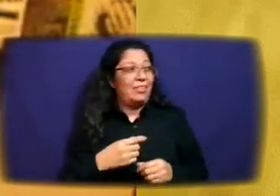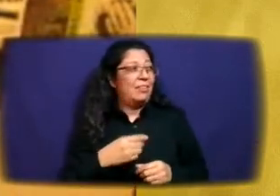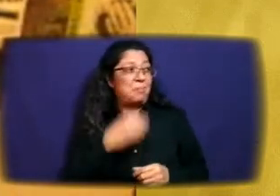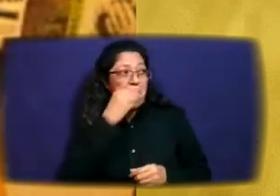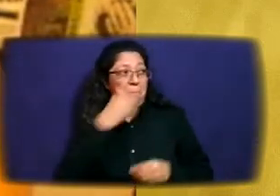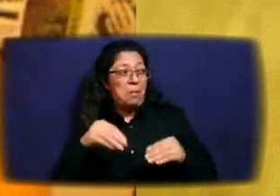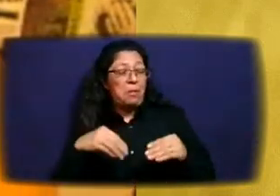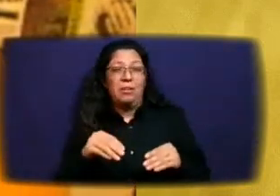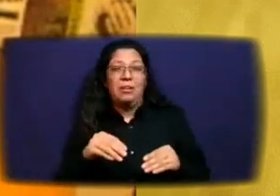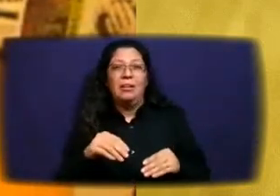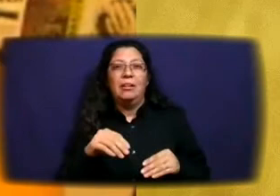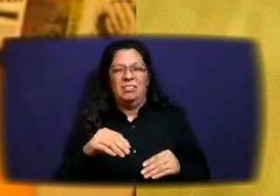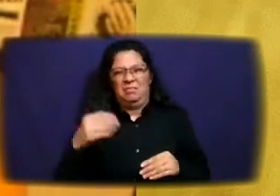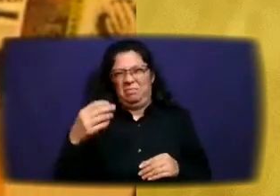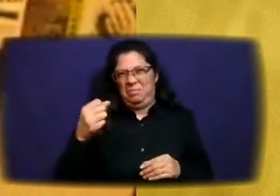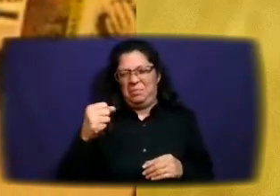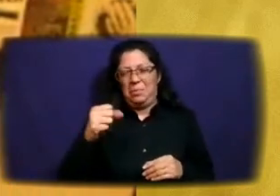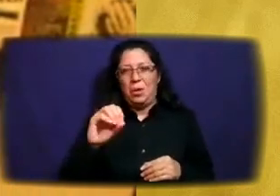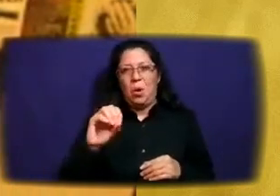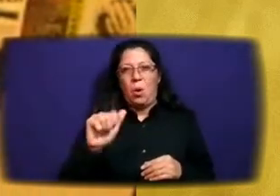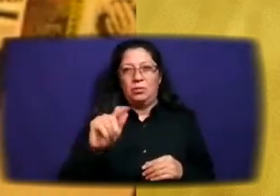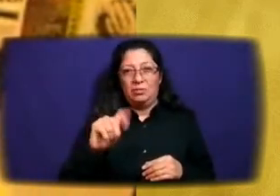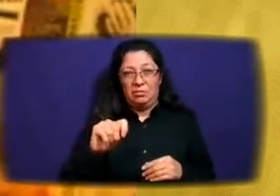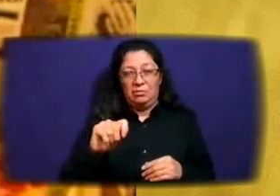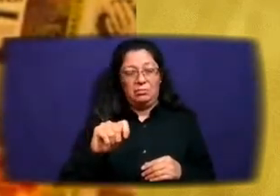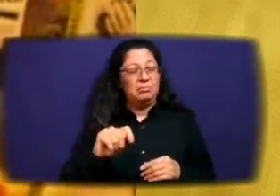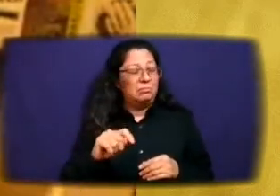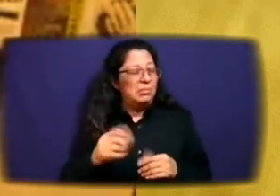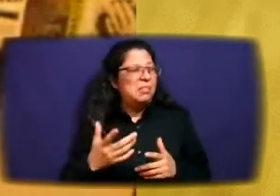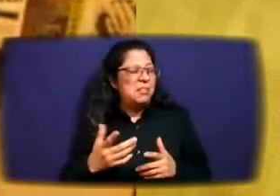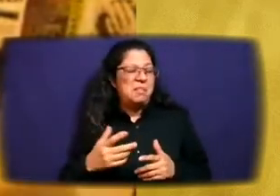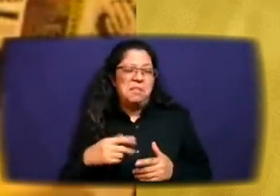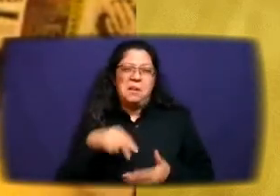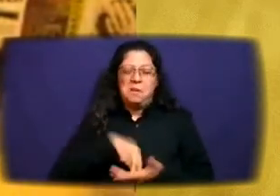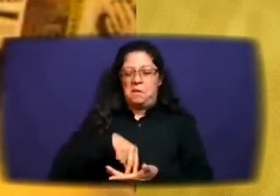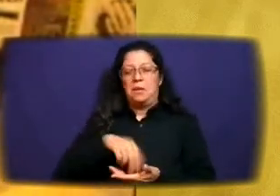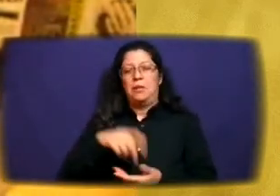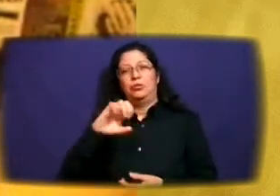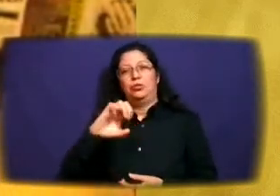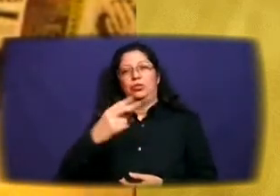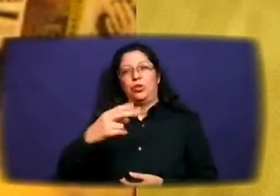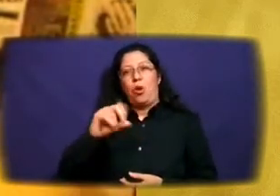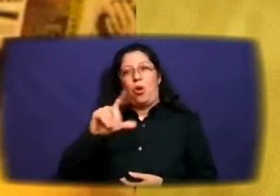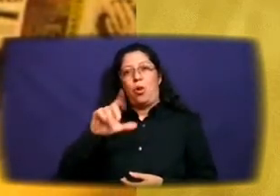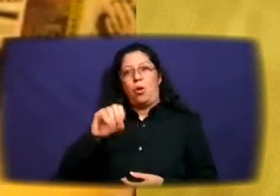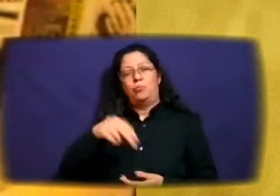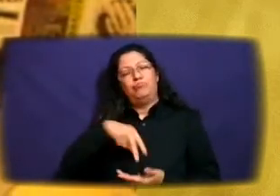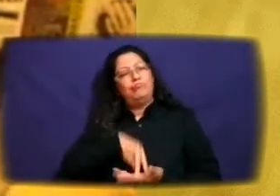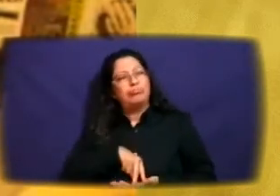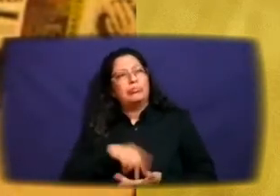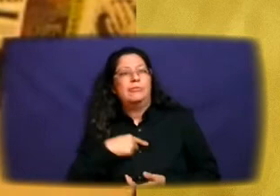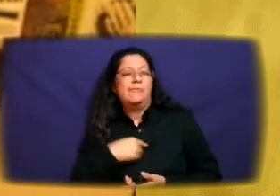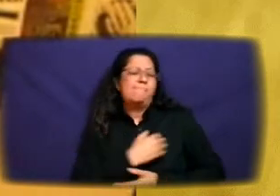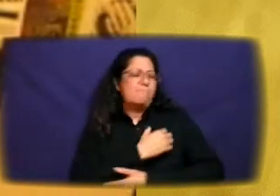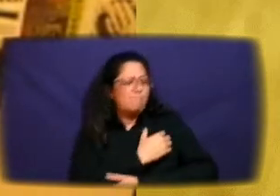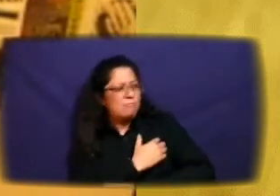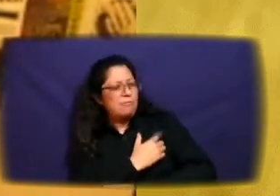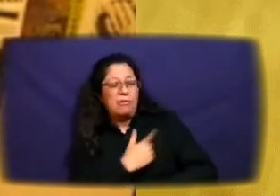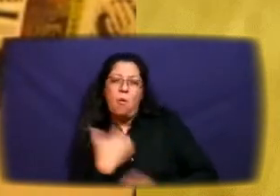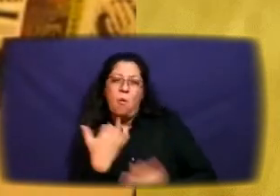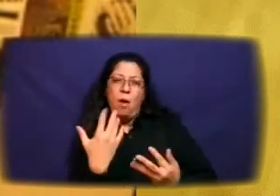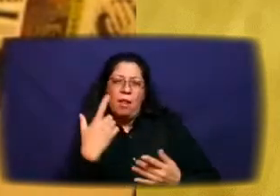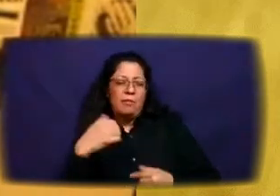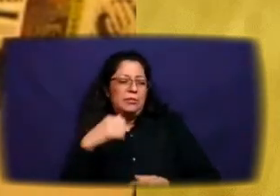avena en la Friendly Market en Blades? Donde los cholos se pasan el rato en la esquina esperando que pasen